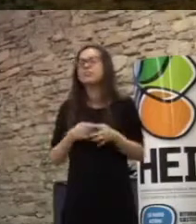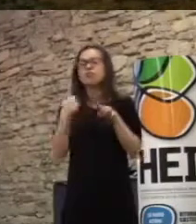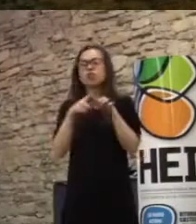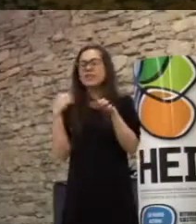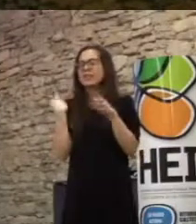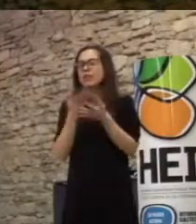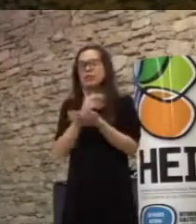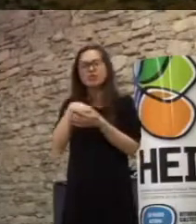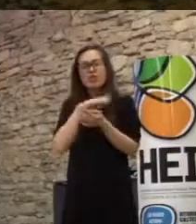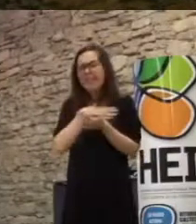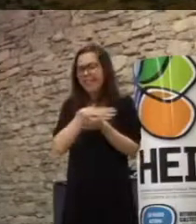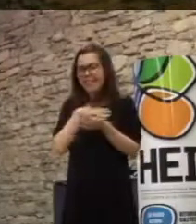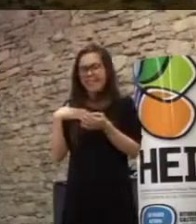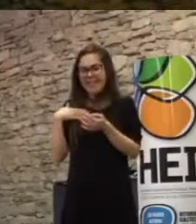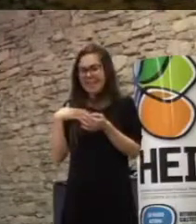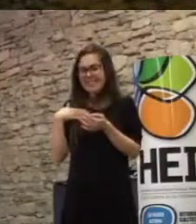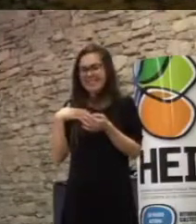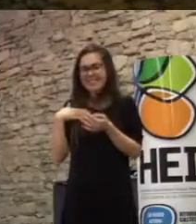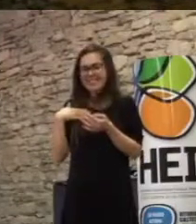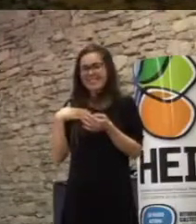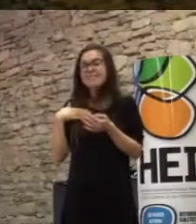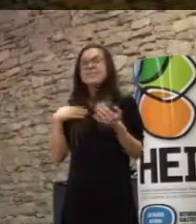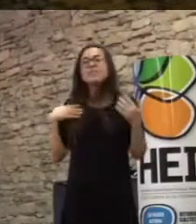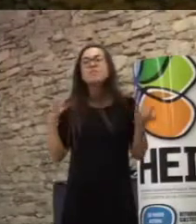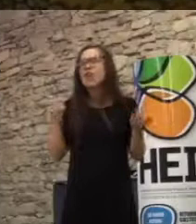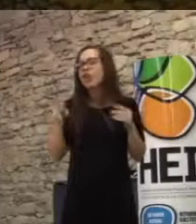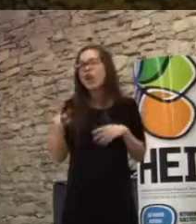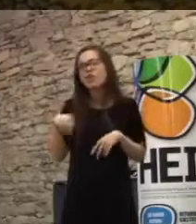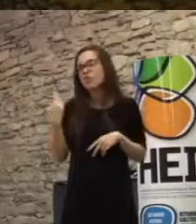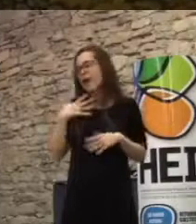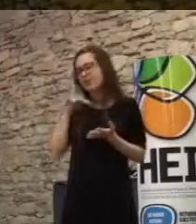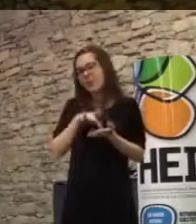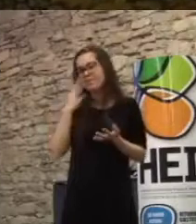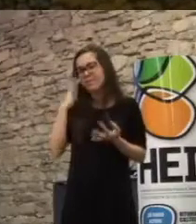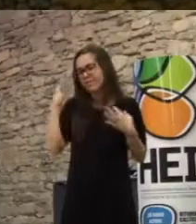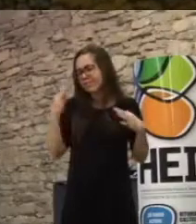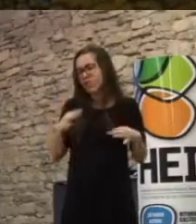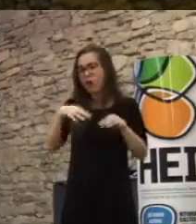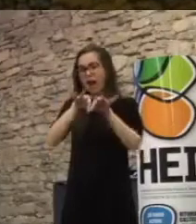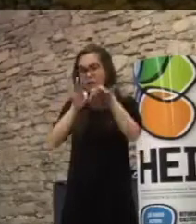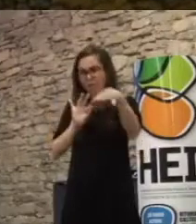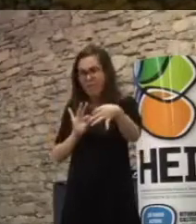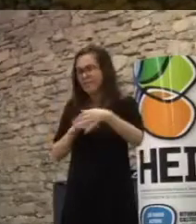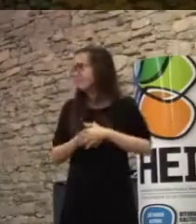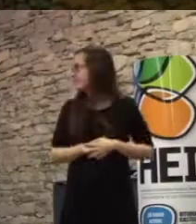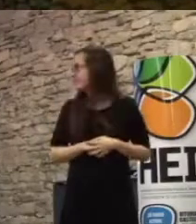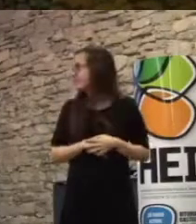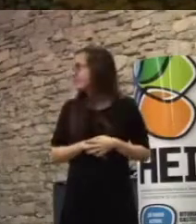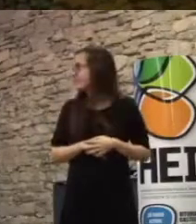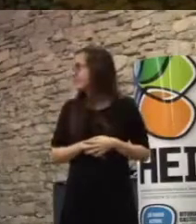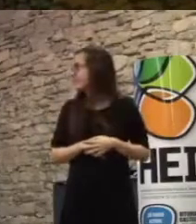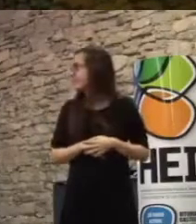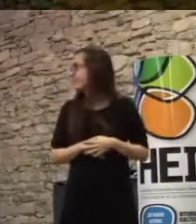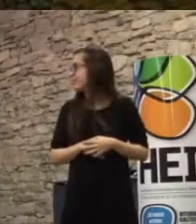habéis podido vais a romper la baraja si literalmente vamos a por la mitad así así así por la mitad y vamos a cortar en dos